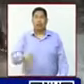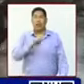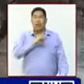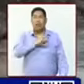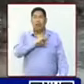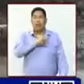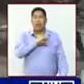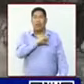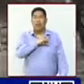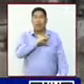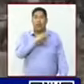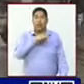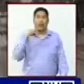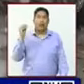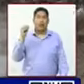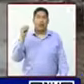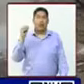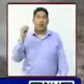Personal de gendarmería y